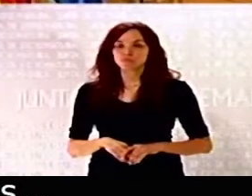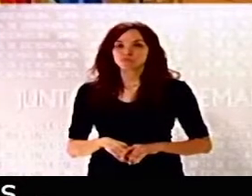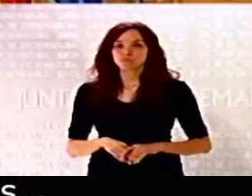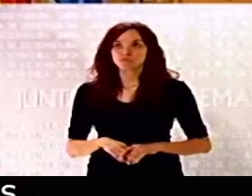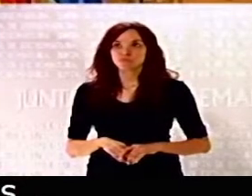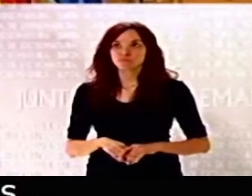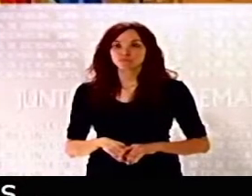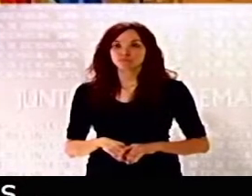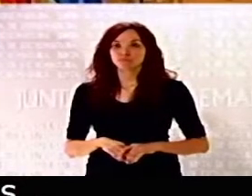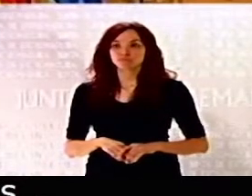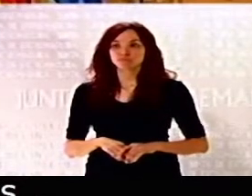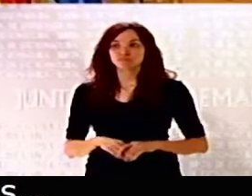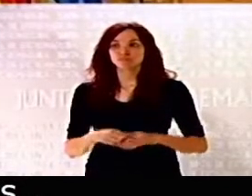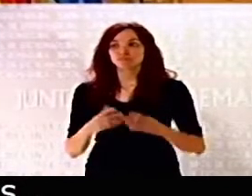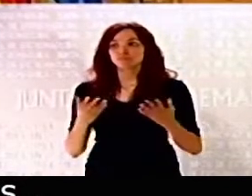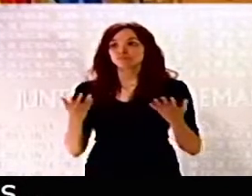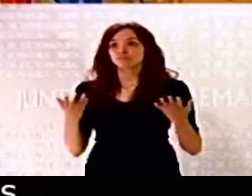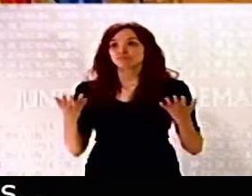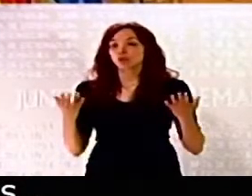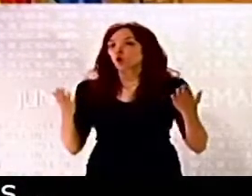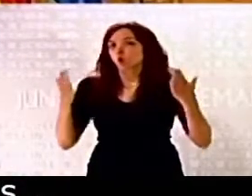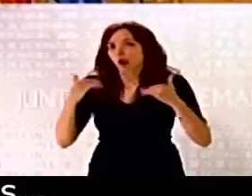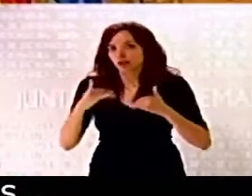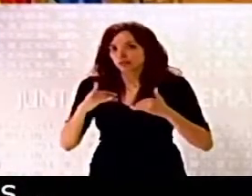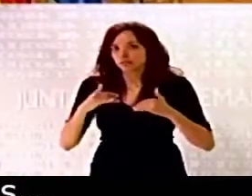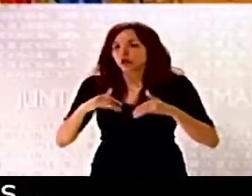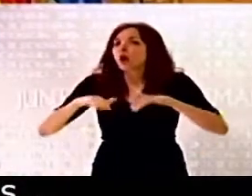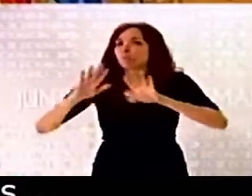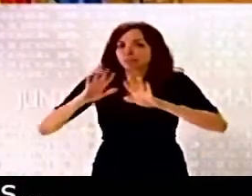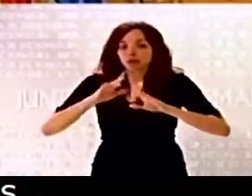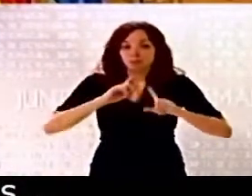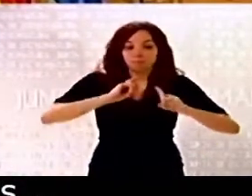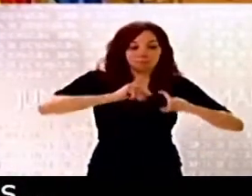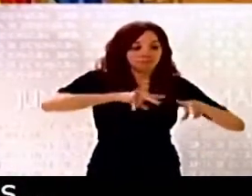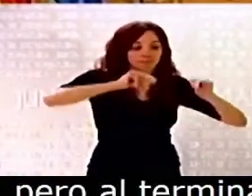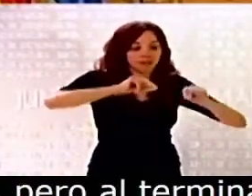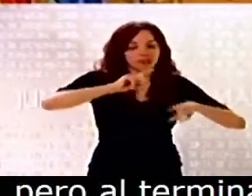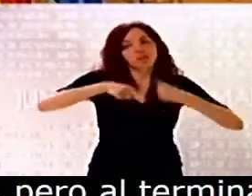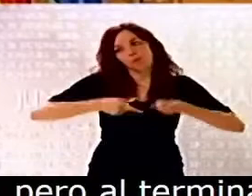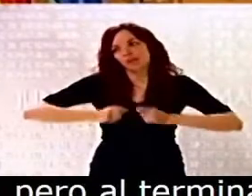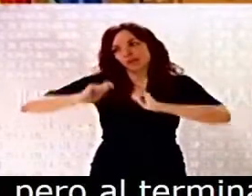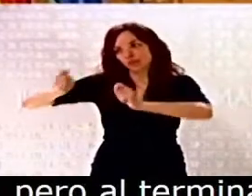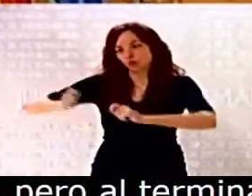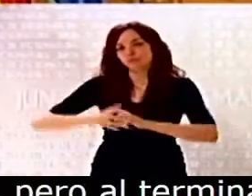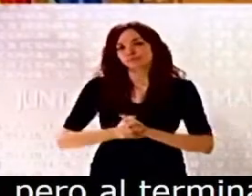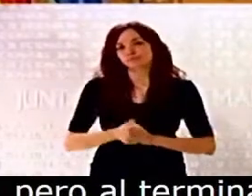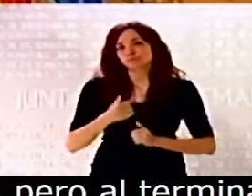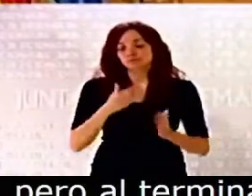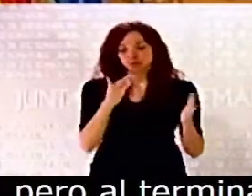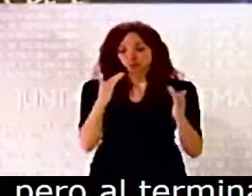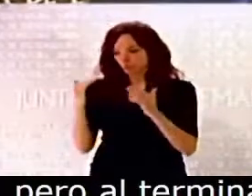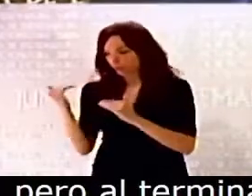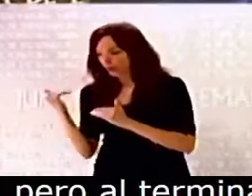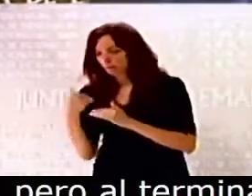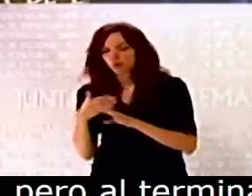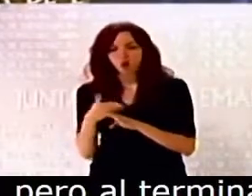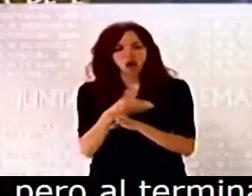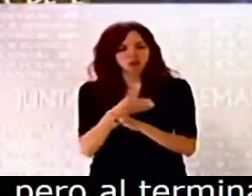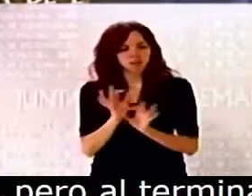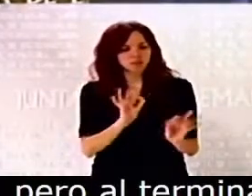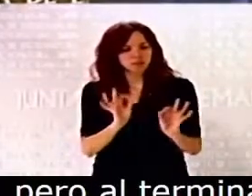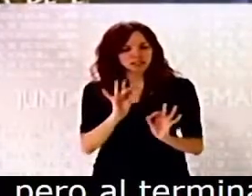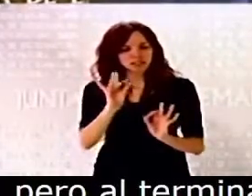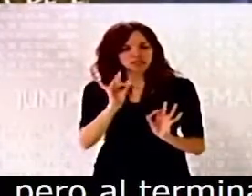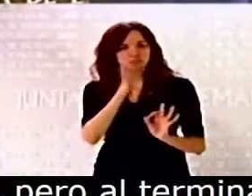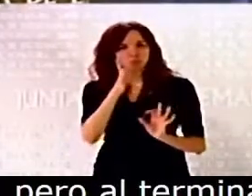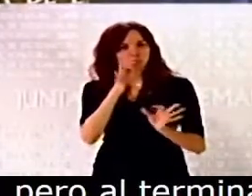pero entonado, pero ahora al término de la rueda de prensa te los pasamos. Sí, no los tengo yo aquí, pero los tenemos, cuando hemos estado preparando la rueda los tenemos, porque siempre